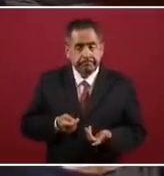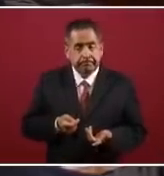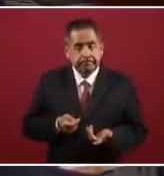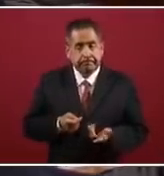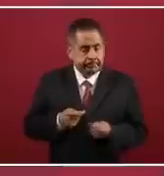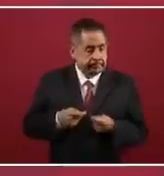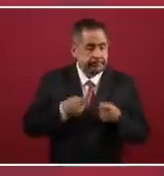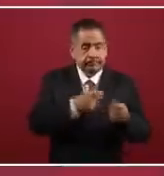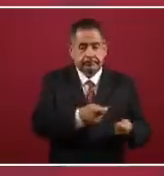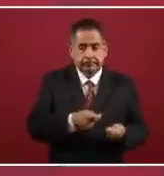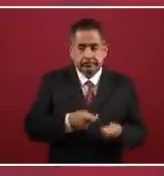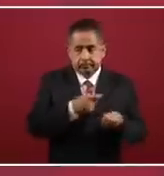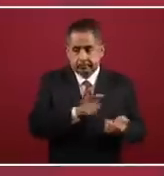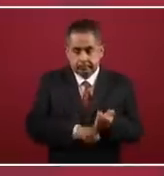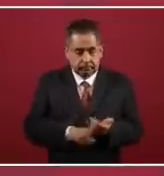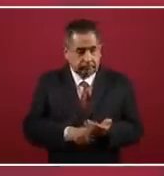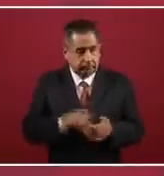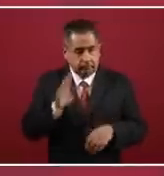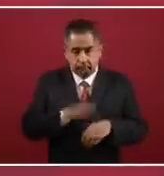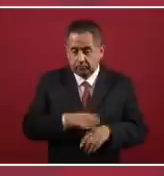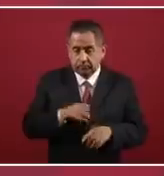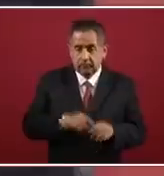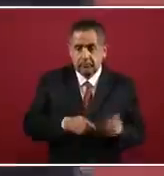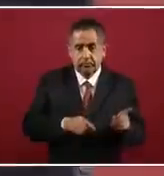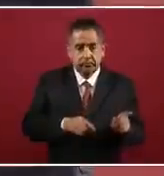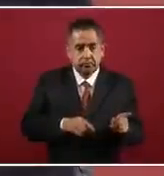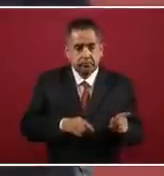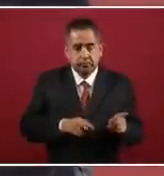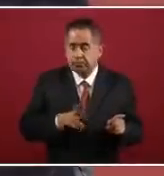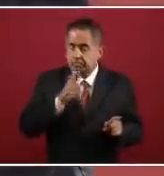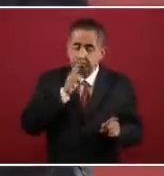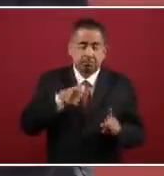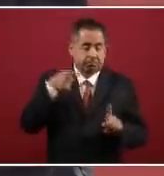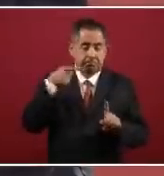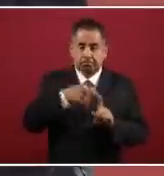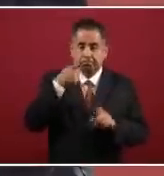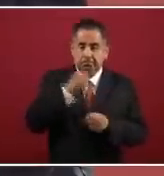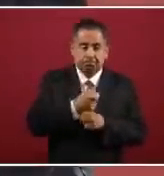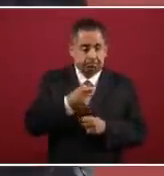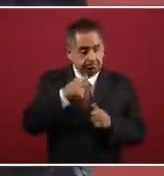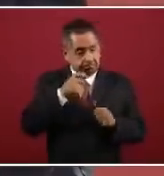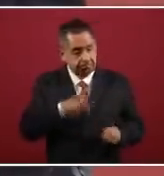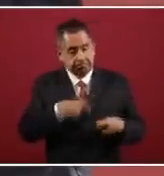se están entregando de manera preferente